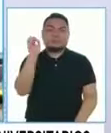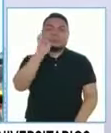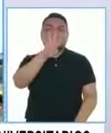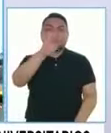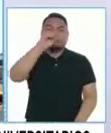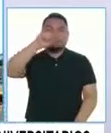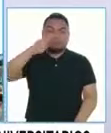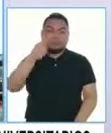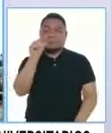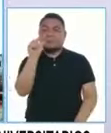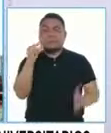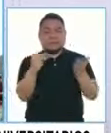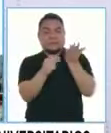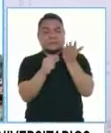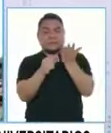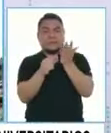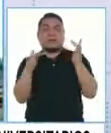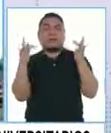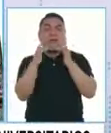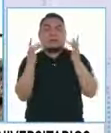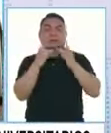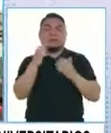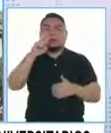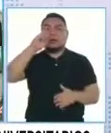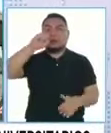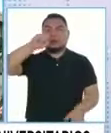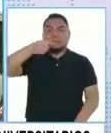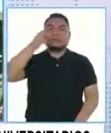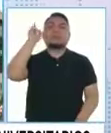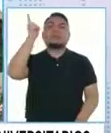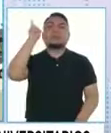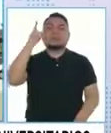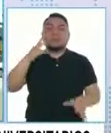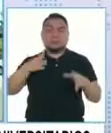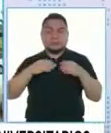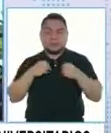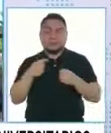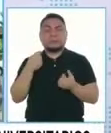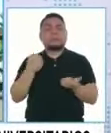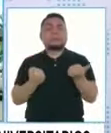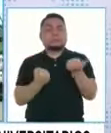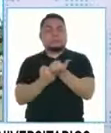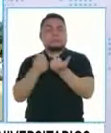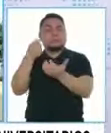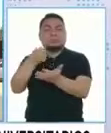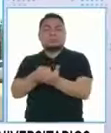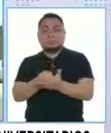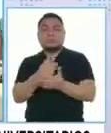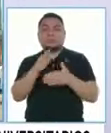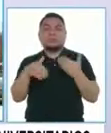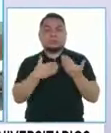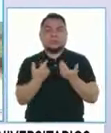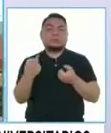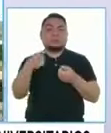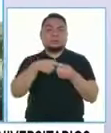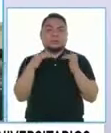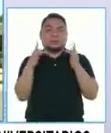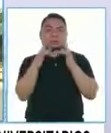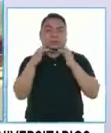240.000 y 20.000 docentes que van a recibir este financiamiento para la contratación del